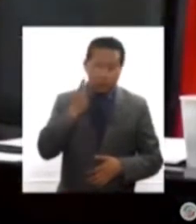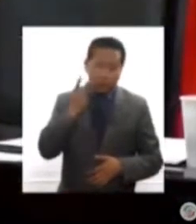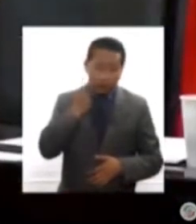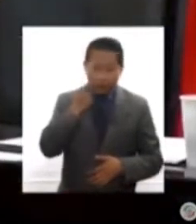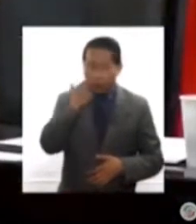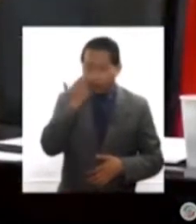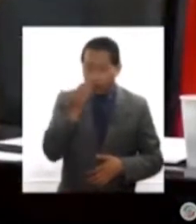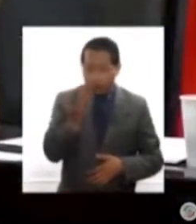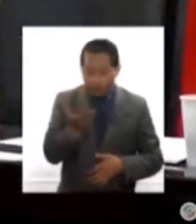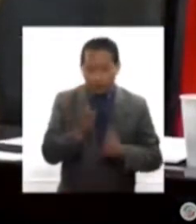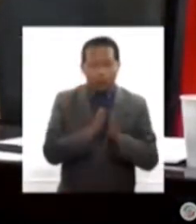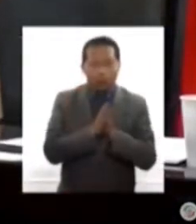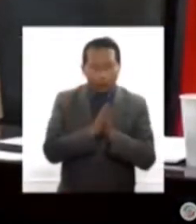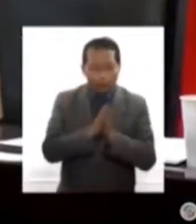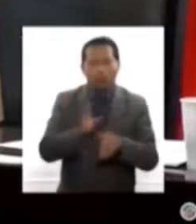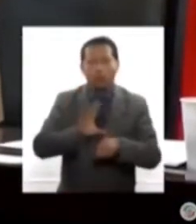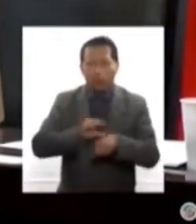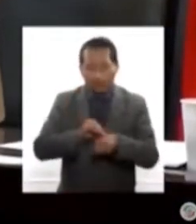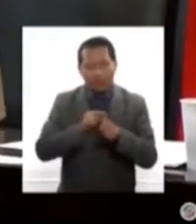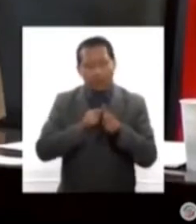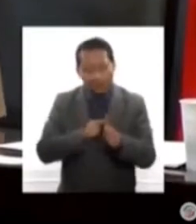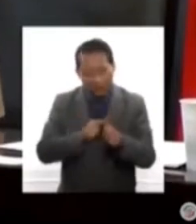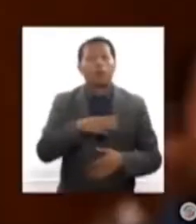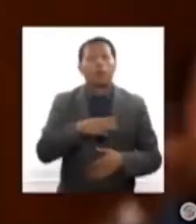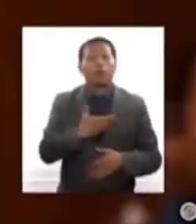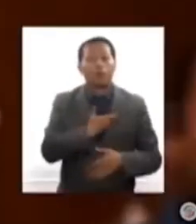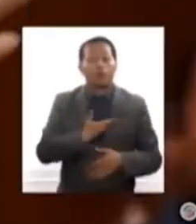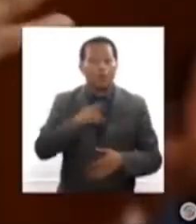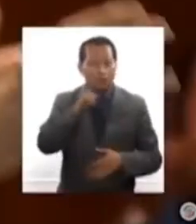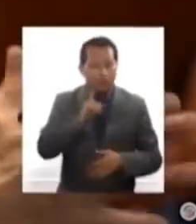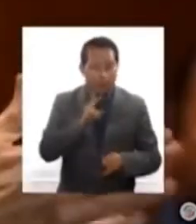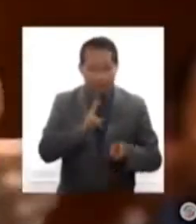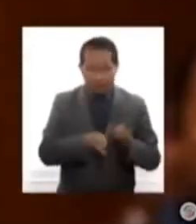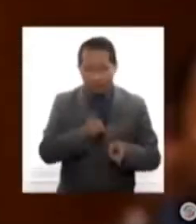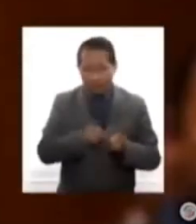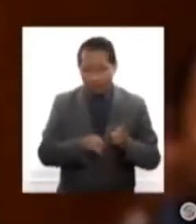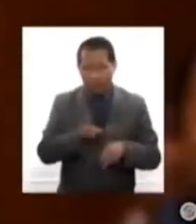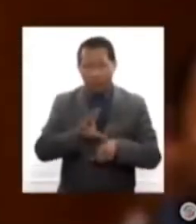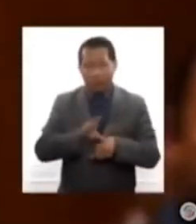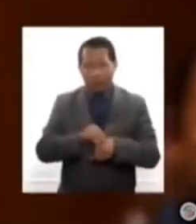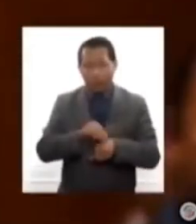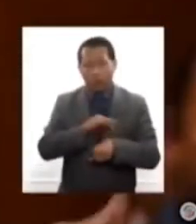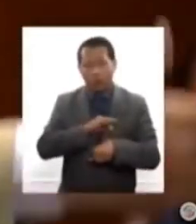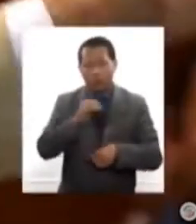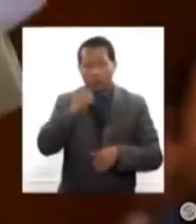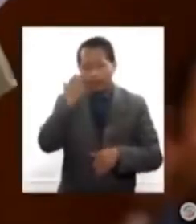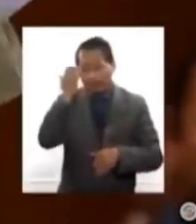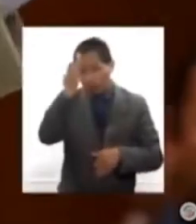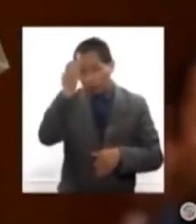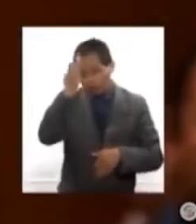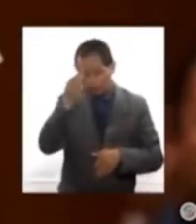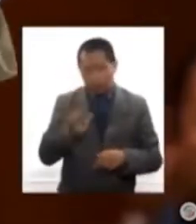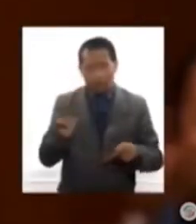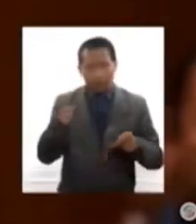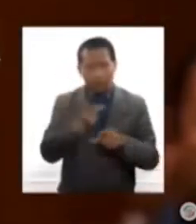de hacer? Pues llevar el orden y cumplir con la norma. Se presta a todas las interpretaciones, pues se